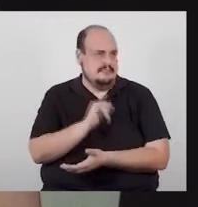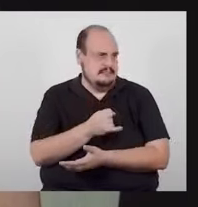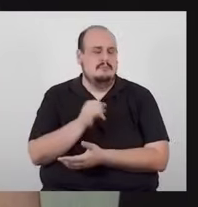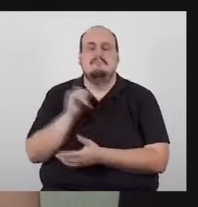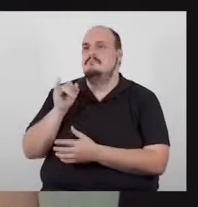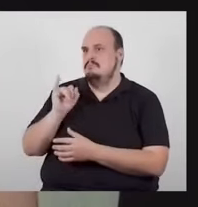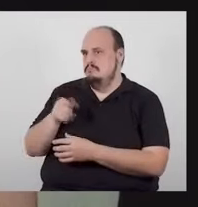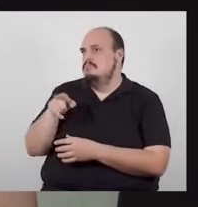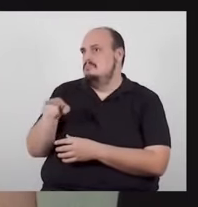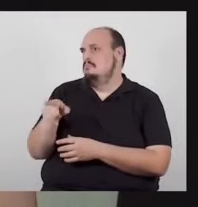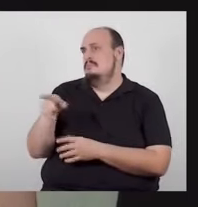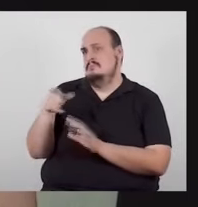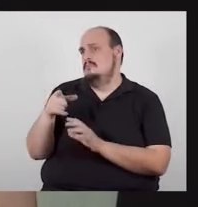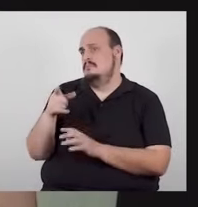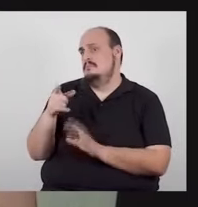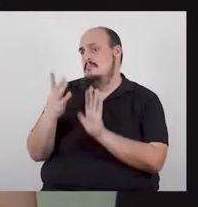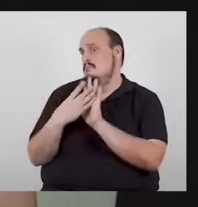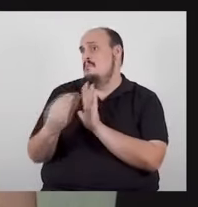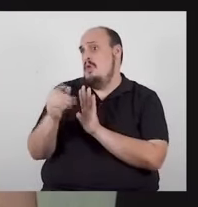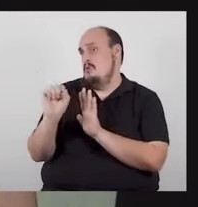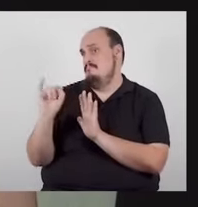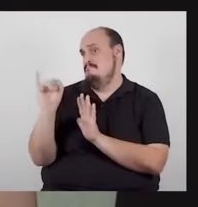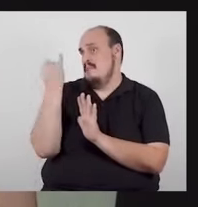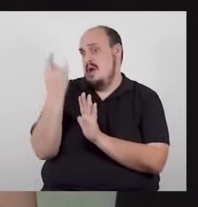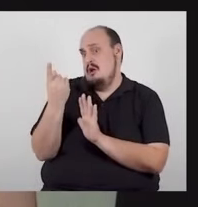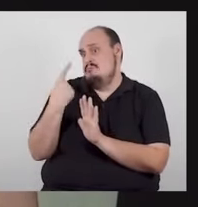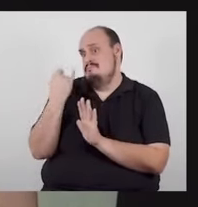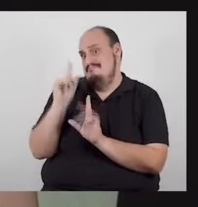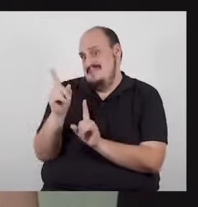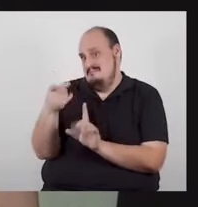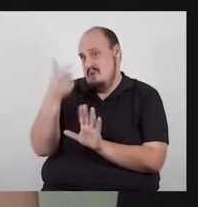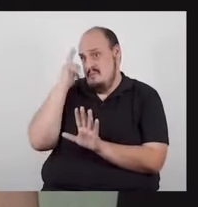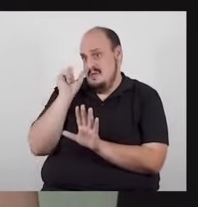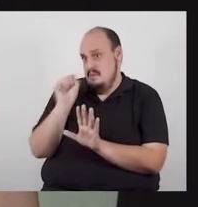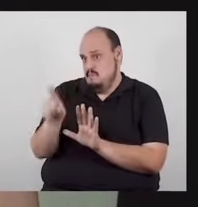el mejor ejemplo es el que uno da desde haberlo vivido.